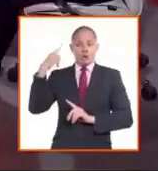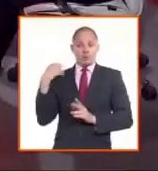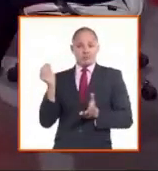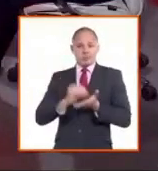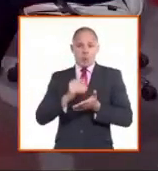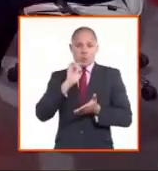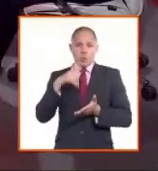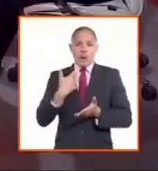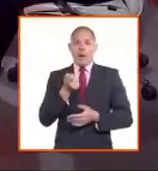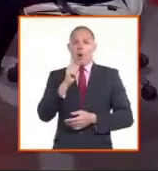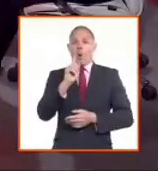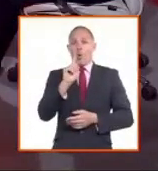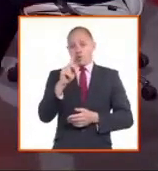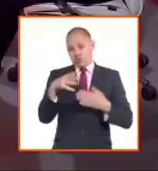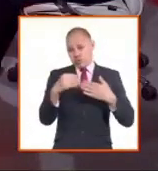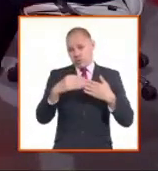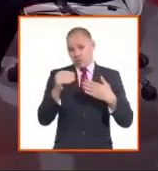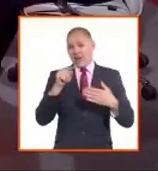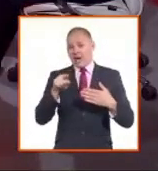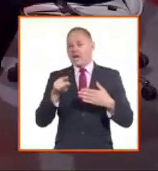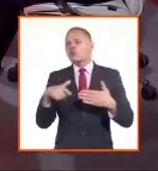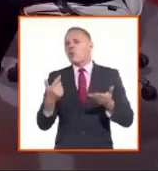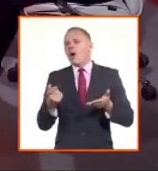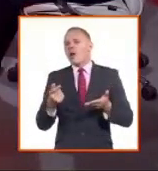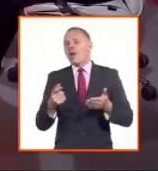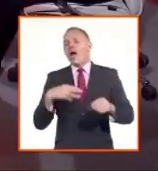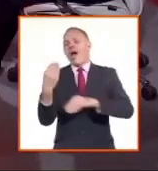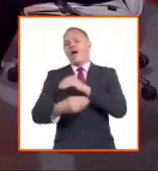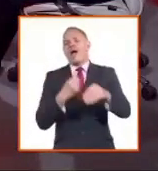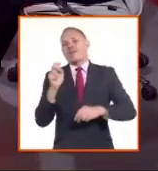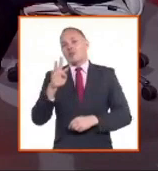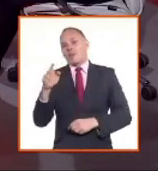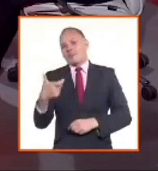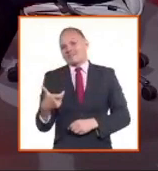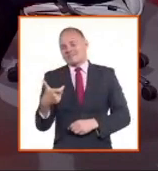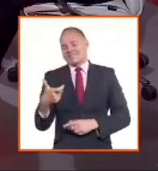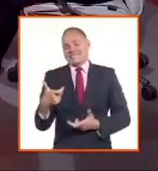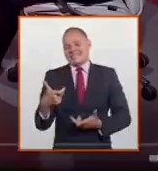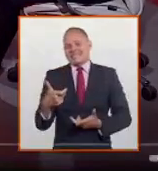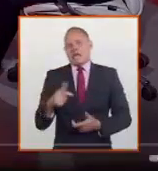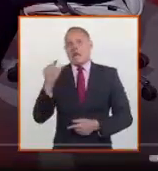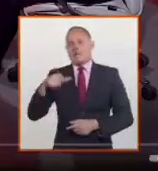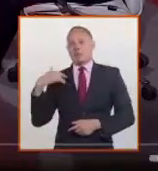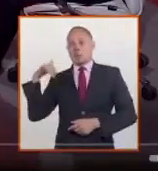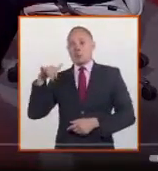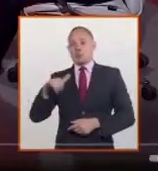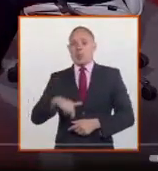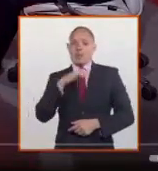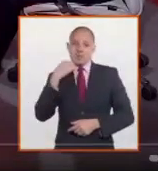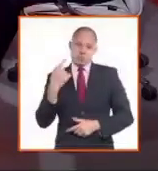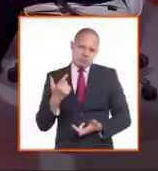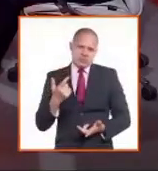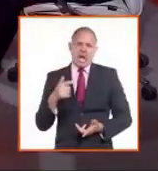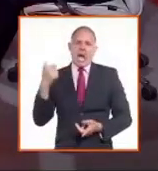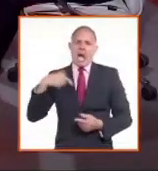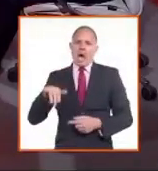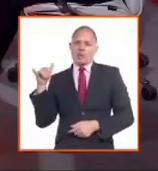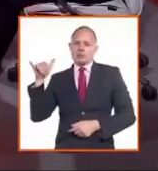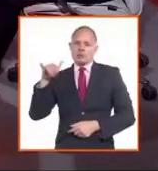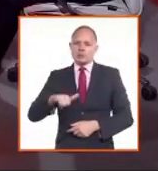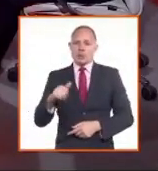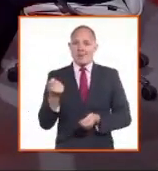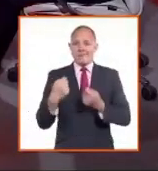favorecen mejor la posición de la persona que va a vender la